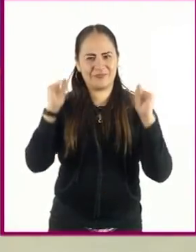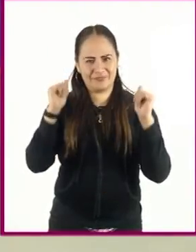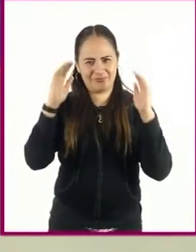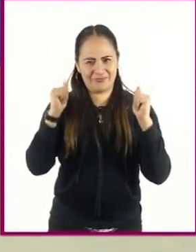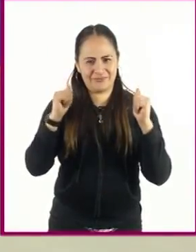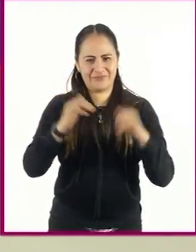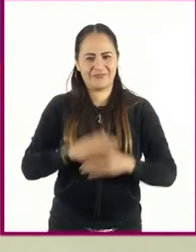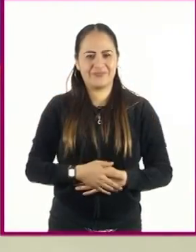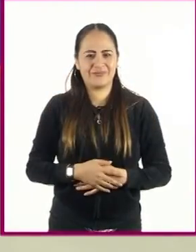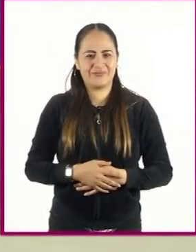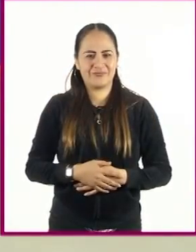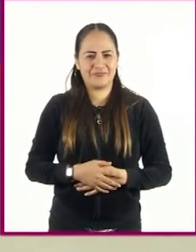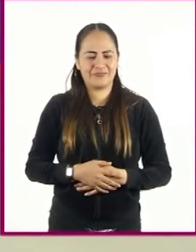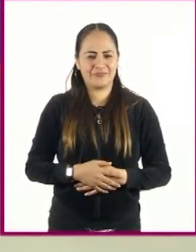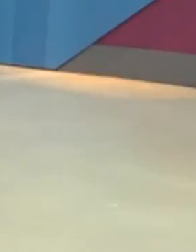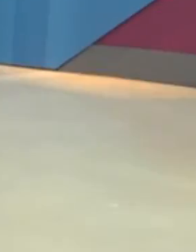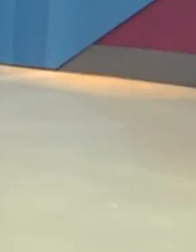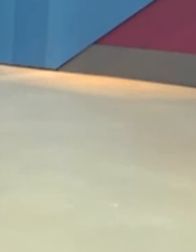próxima.